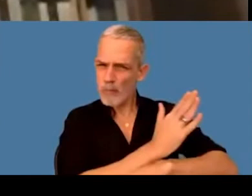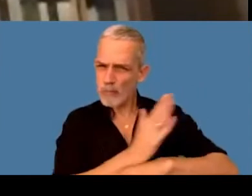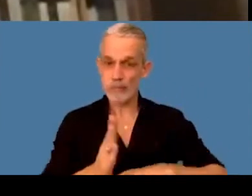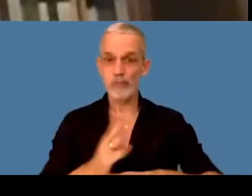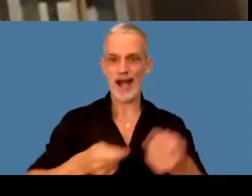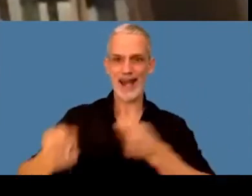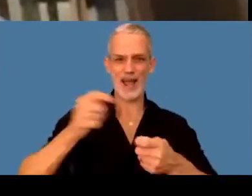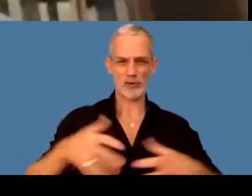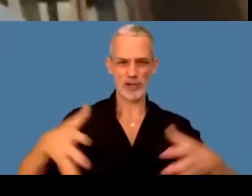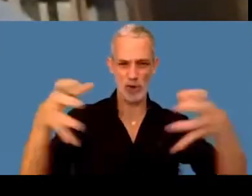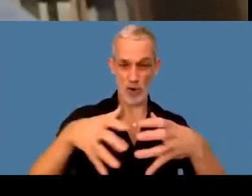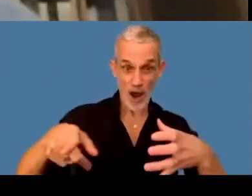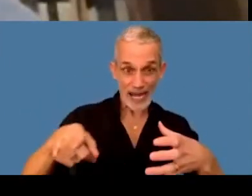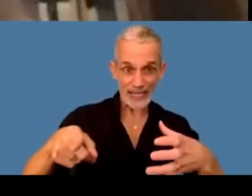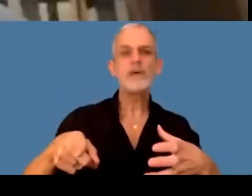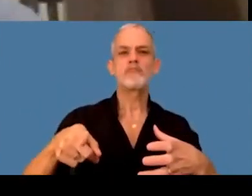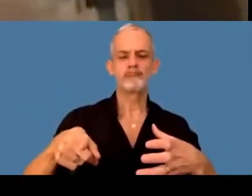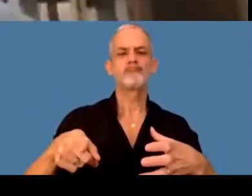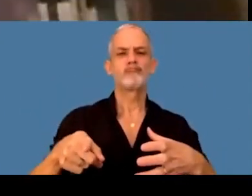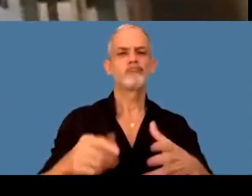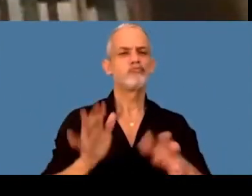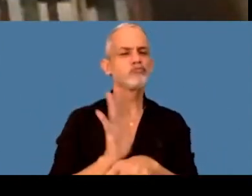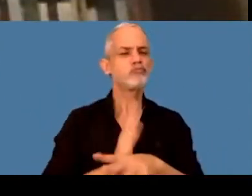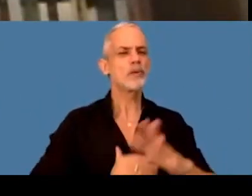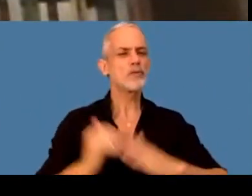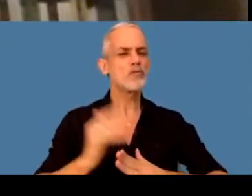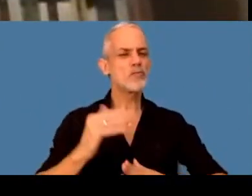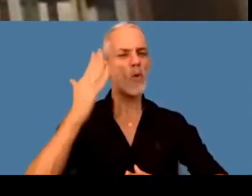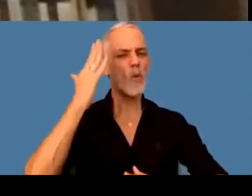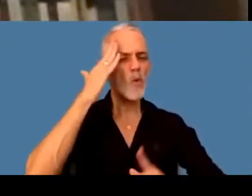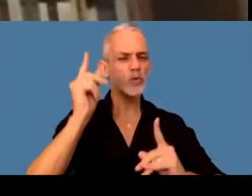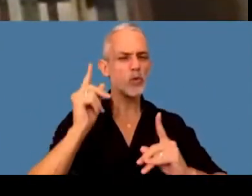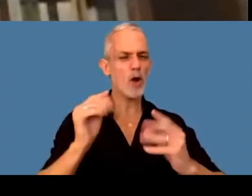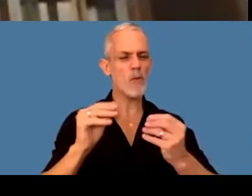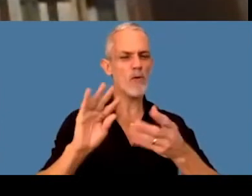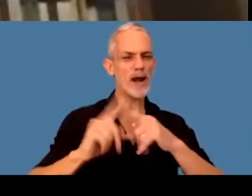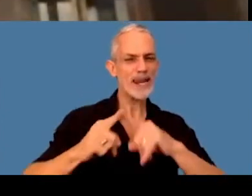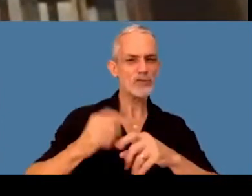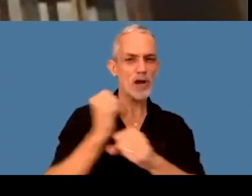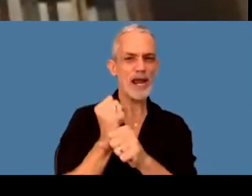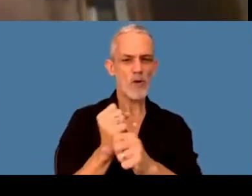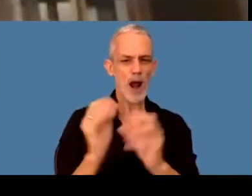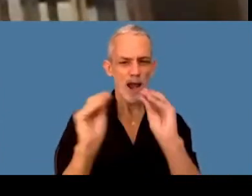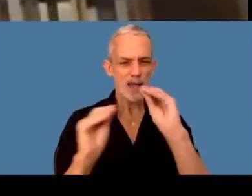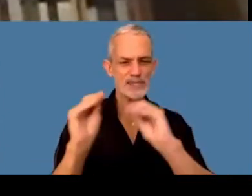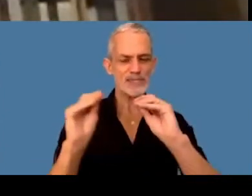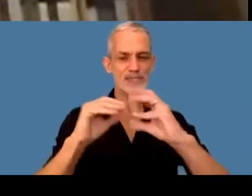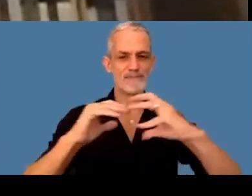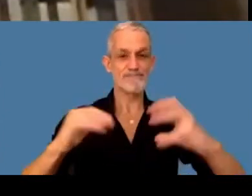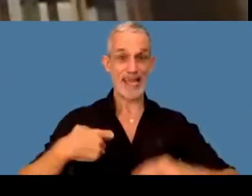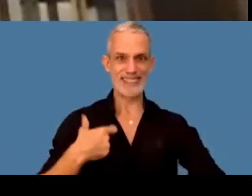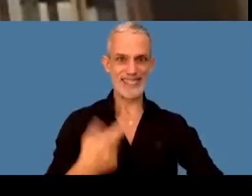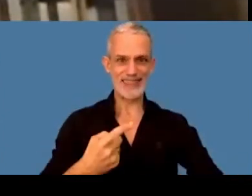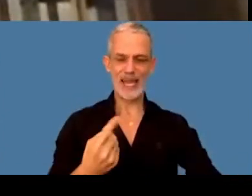negociación colectiva implica la construcción de una cultura de las relaciones laborales, donde el sindicato es un